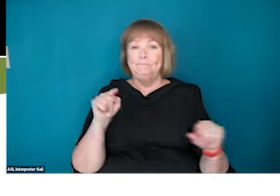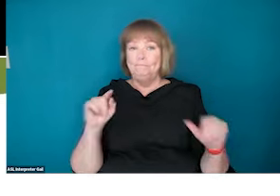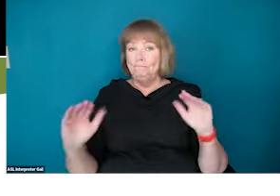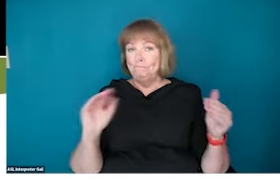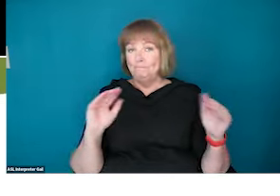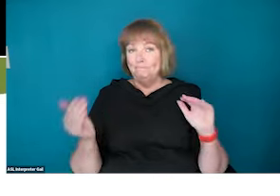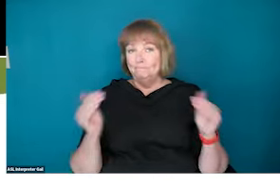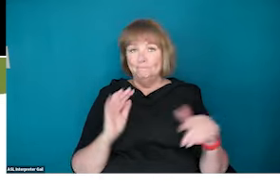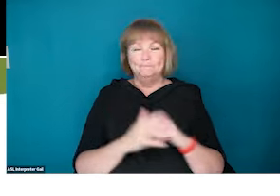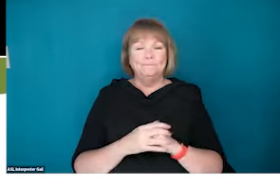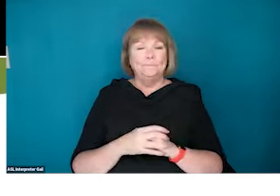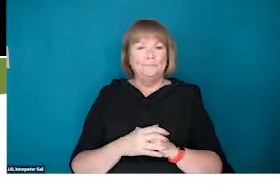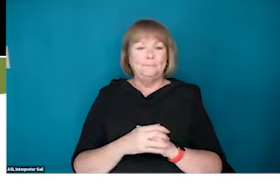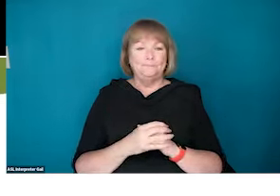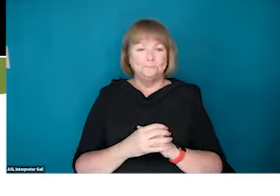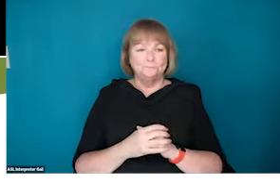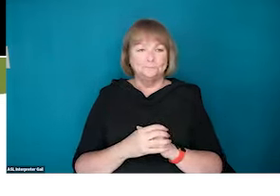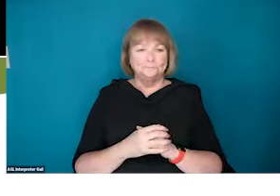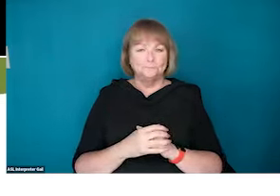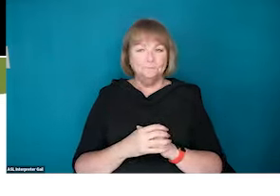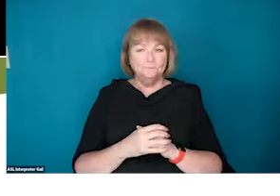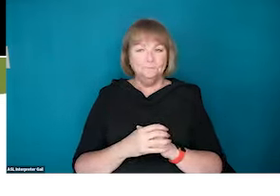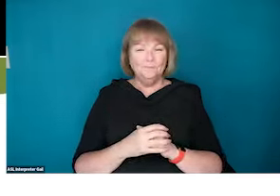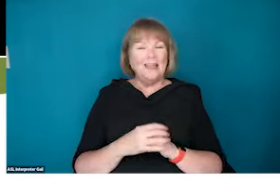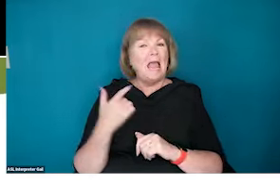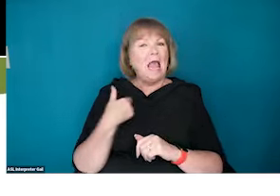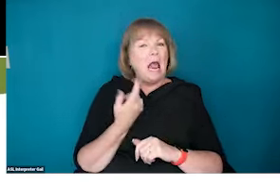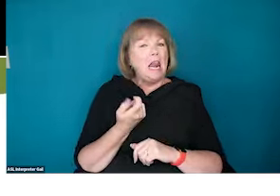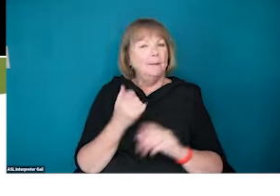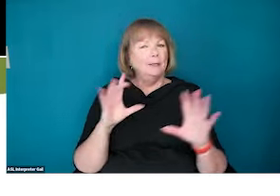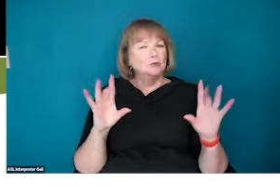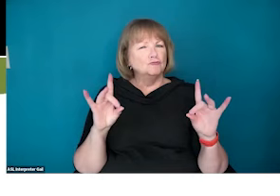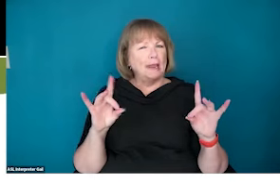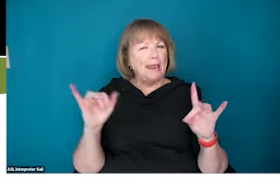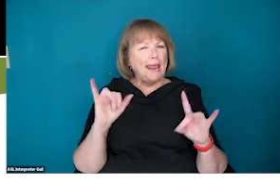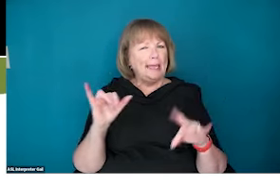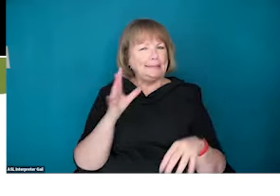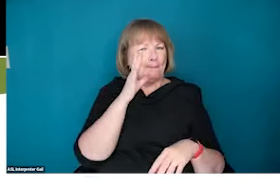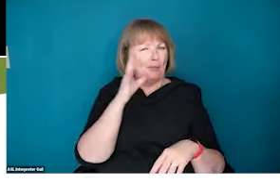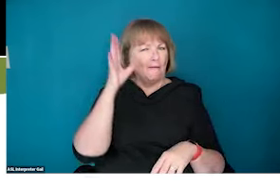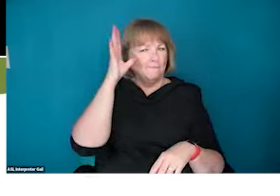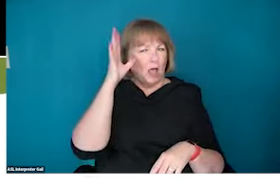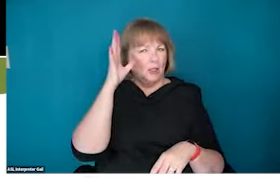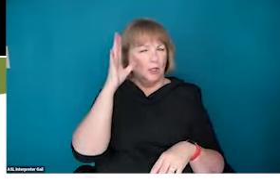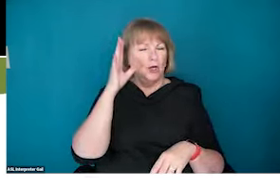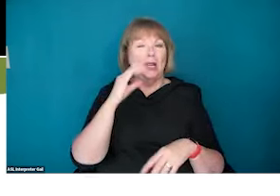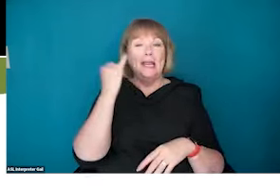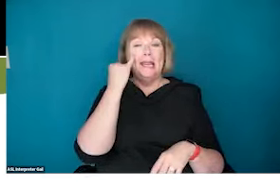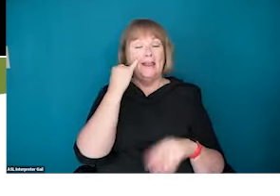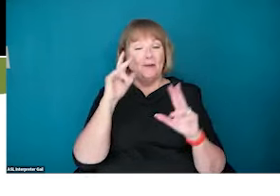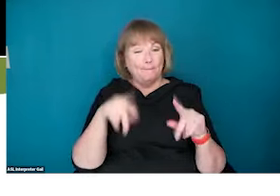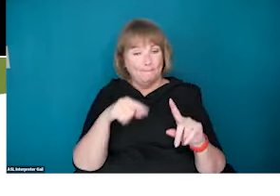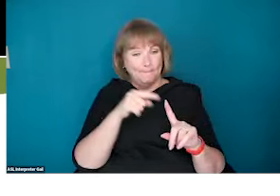ejercitar el músculo de ser padre o madre y darle las oportunidades, darle los detalles de